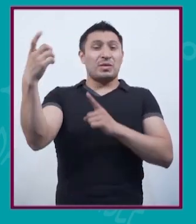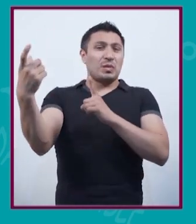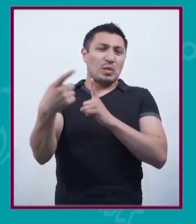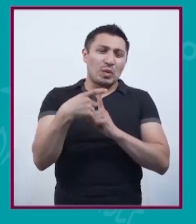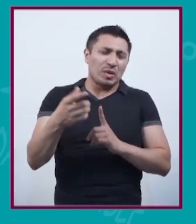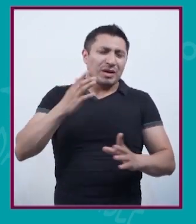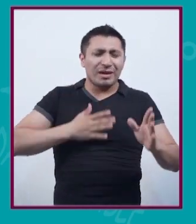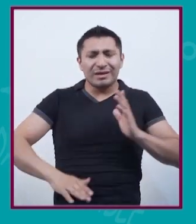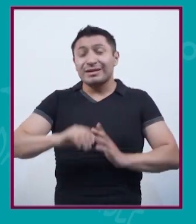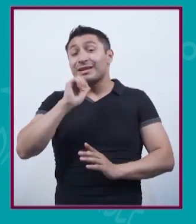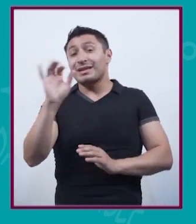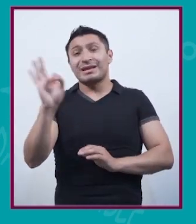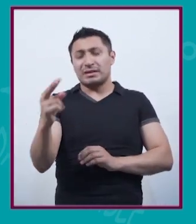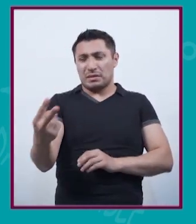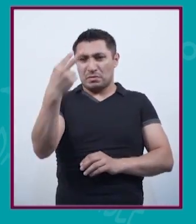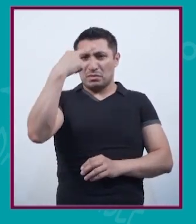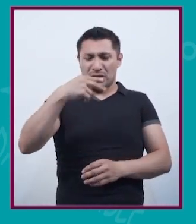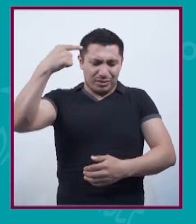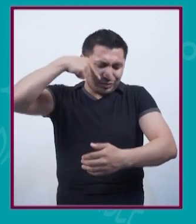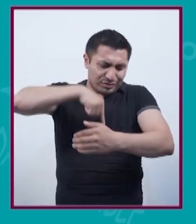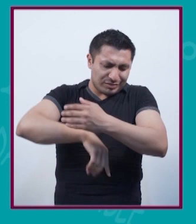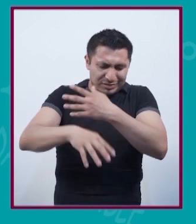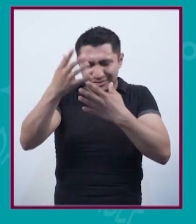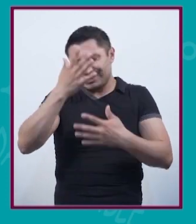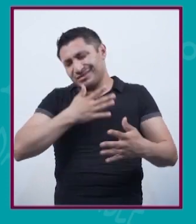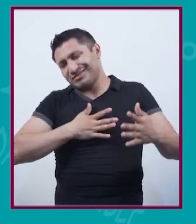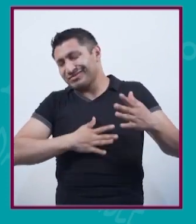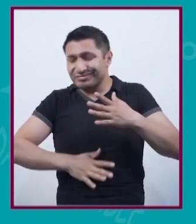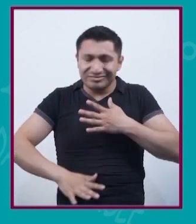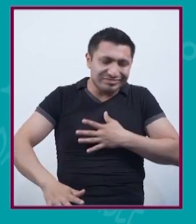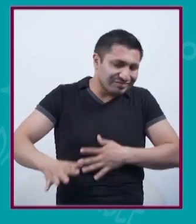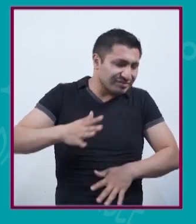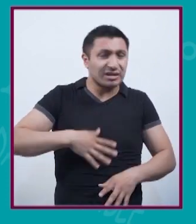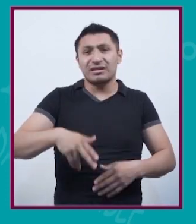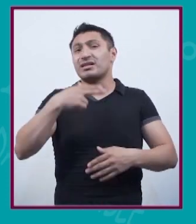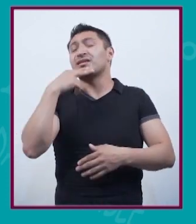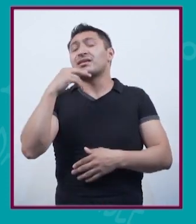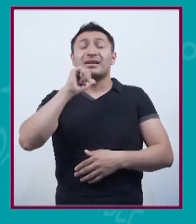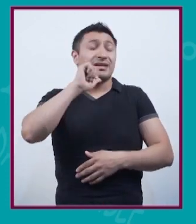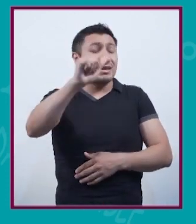trabajo. Tuve la gracia de elegirlo. Cuidaron de no darme fatiga,